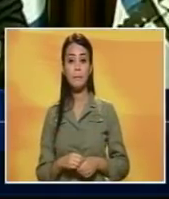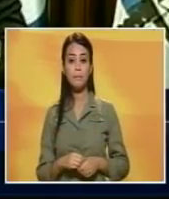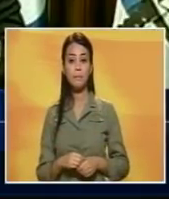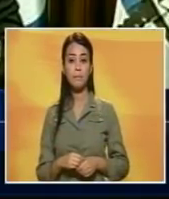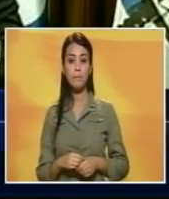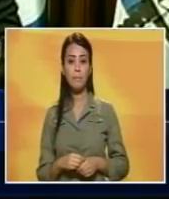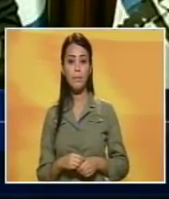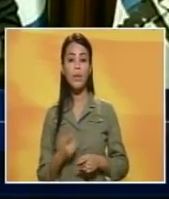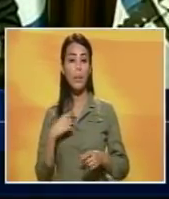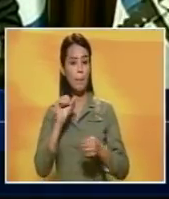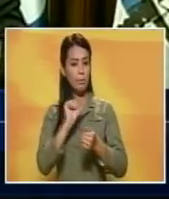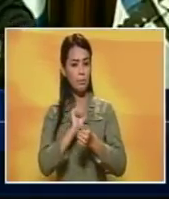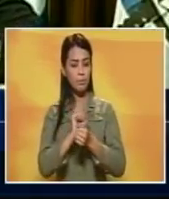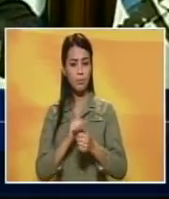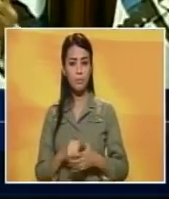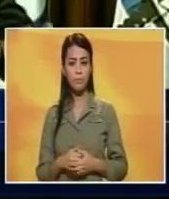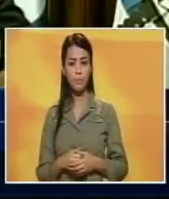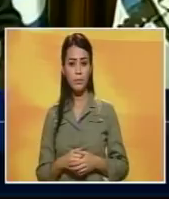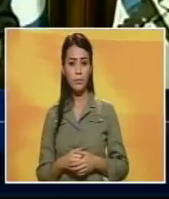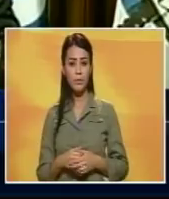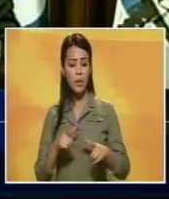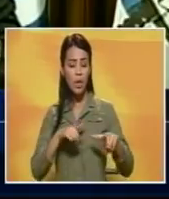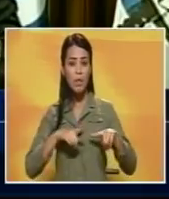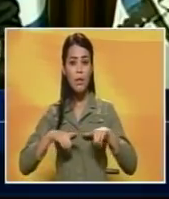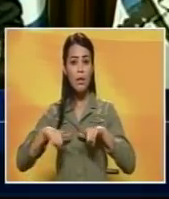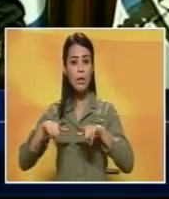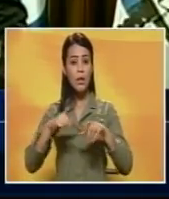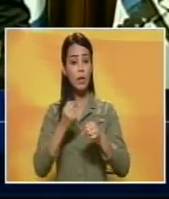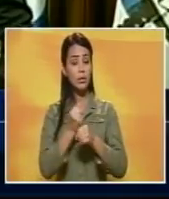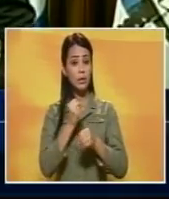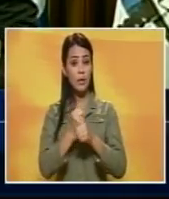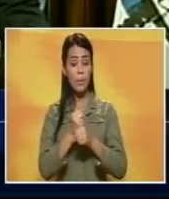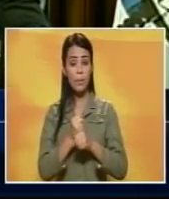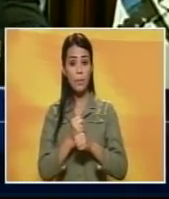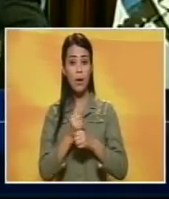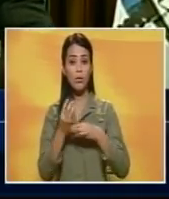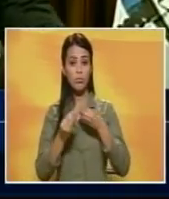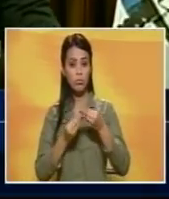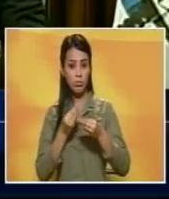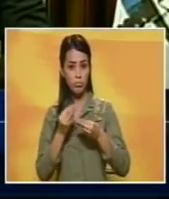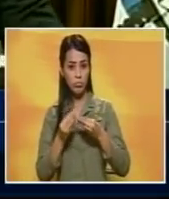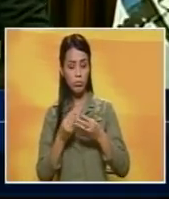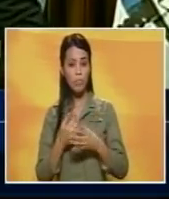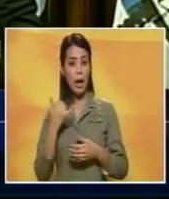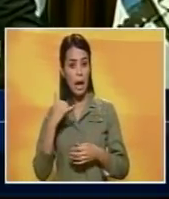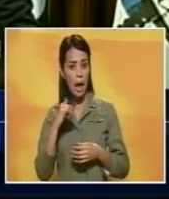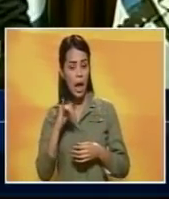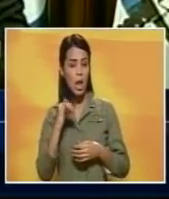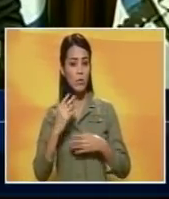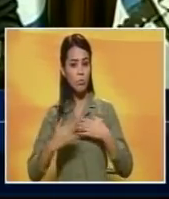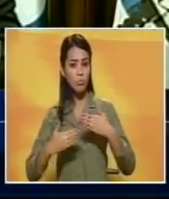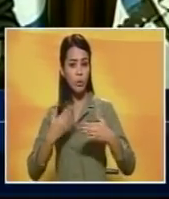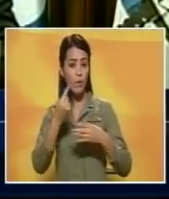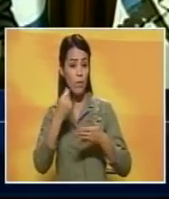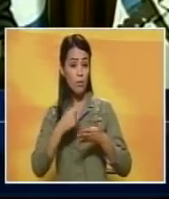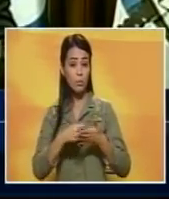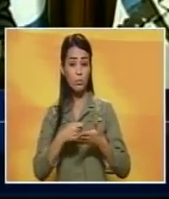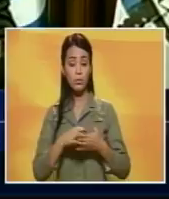su incautación en los diferentes operativos realizados para que haya un flujo de ese dinero.